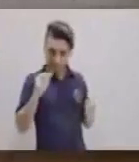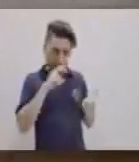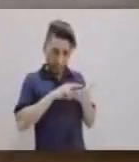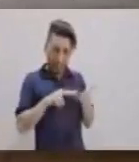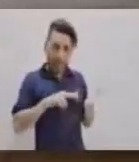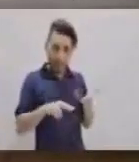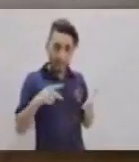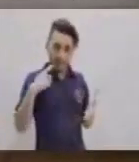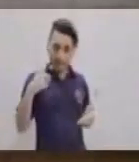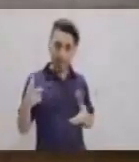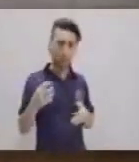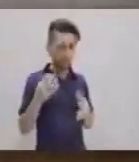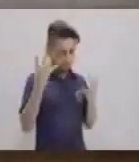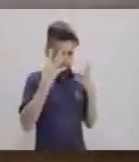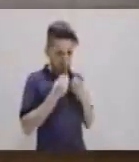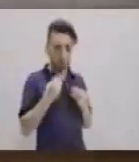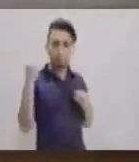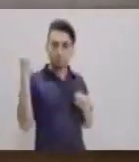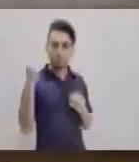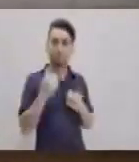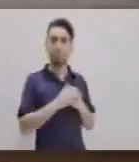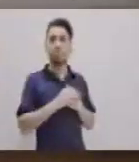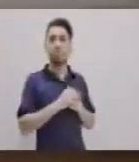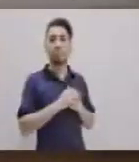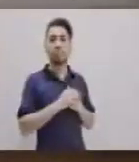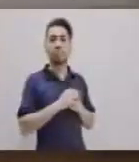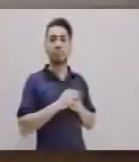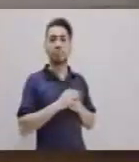él hizo, que fue el primer verso que leímos,